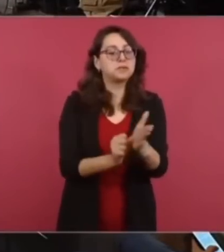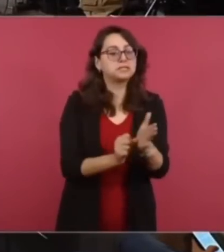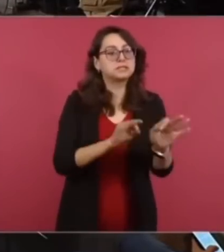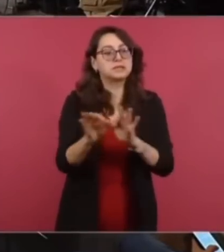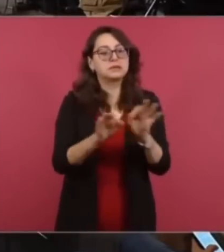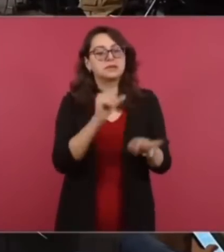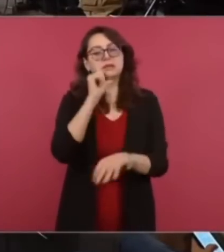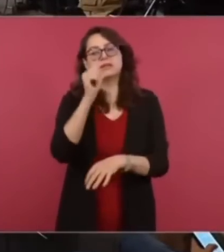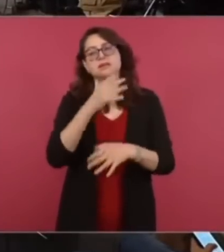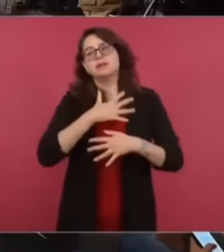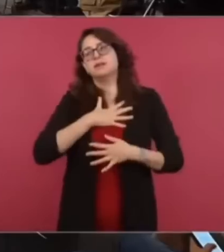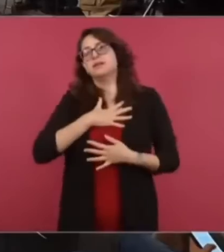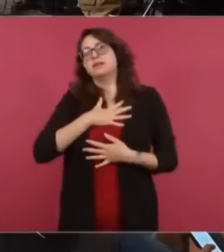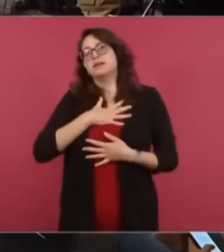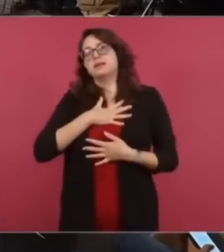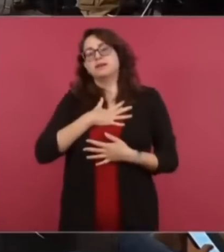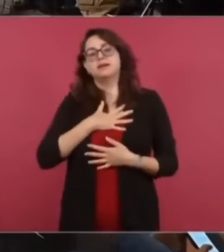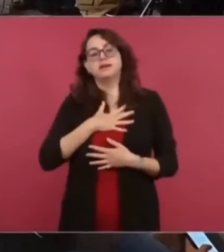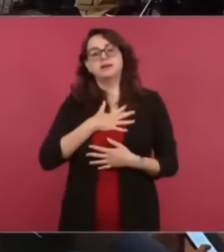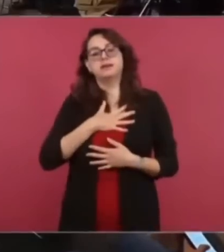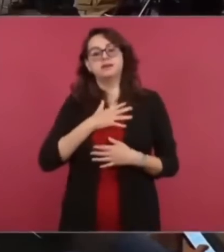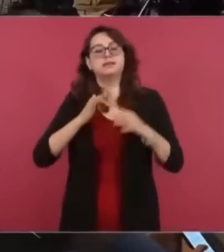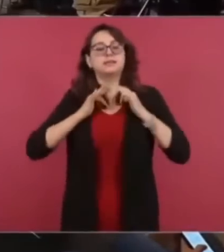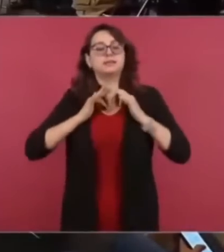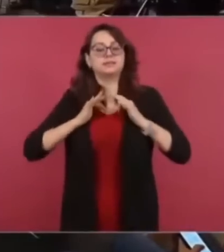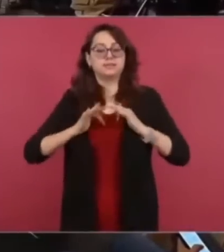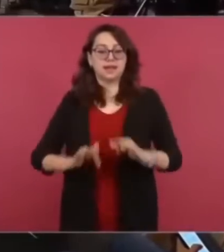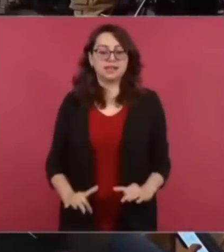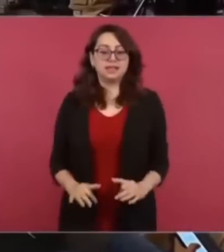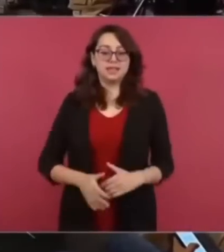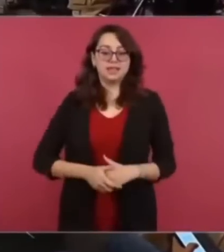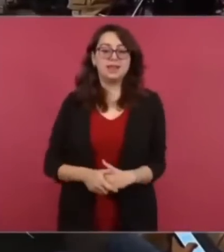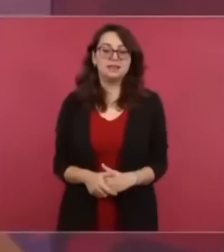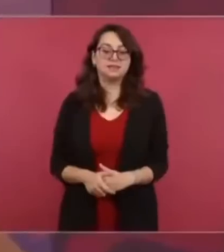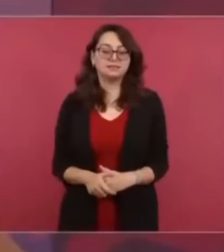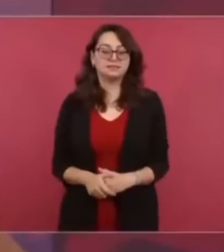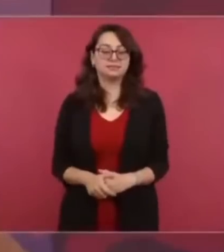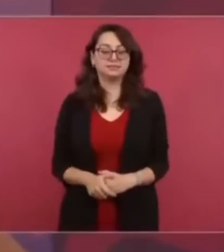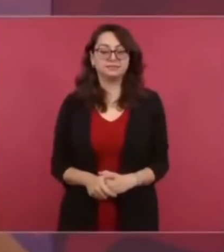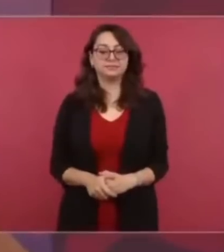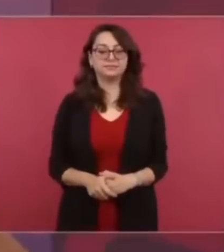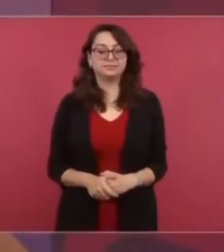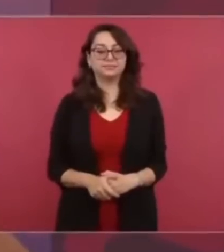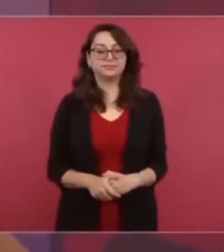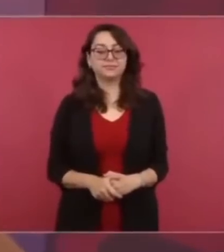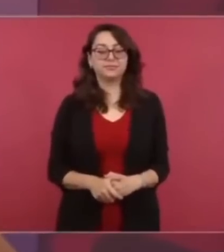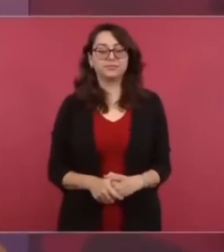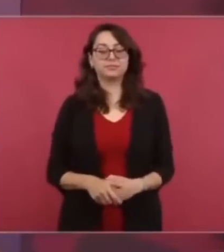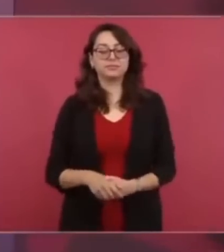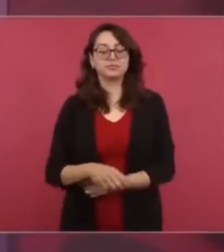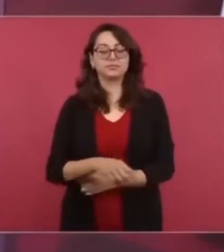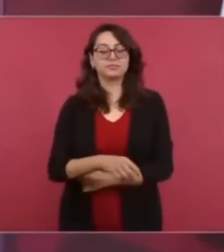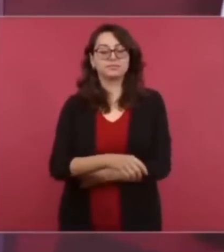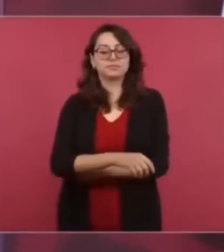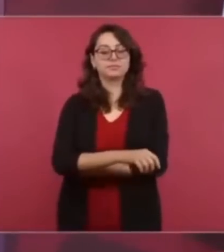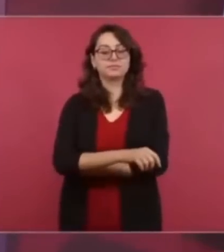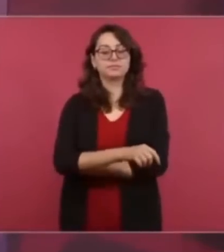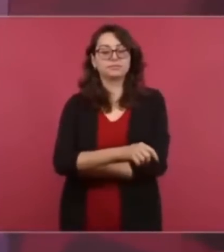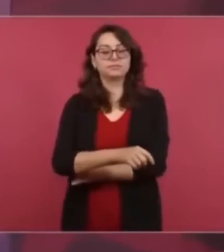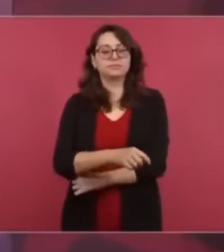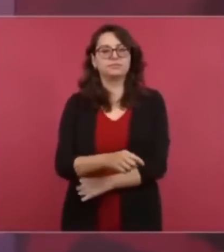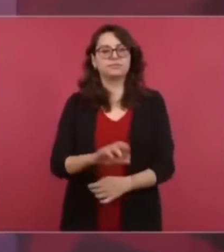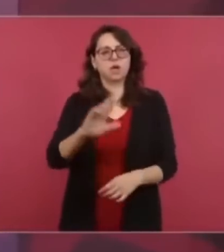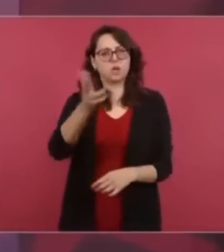Me acuerdo que cuando el gobierno de Calderón fue el primer intento de